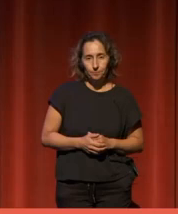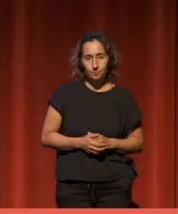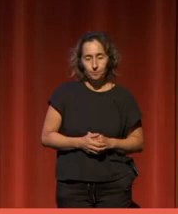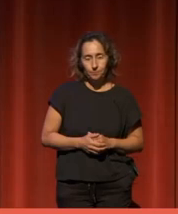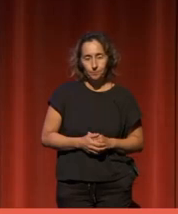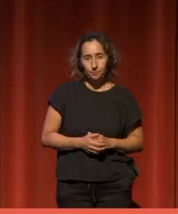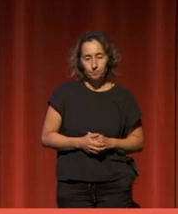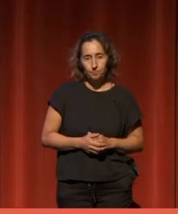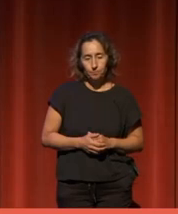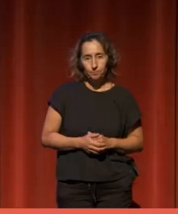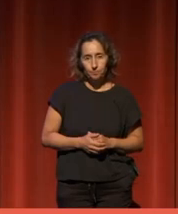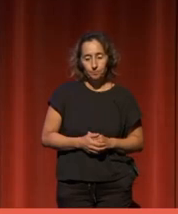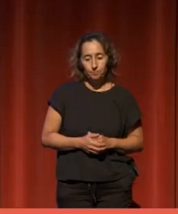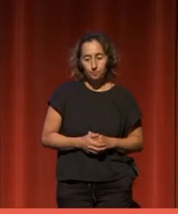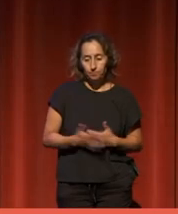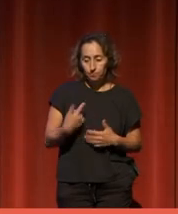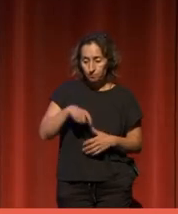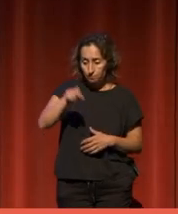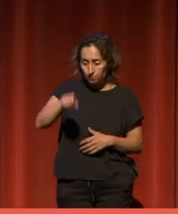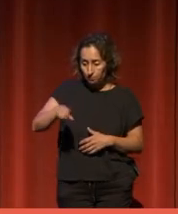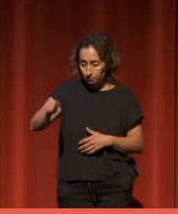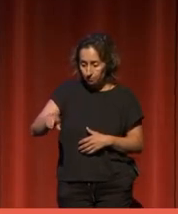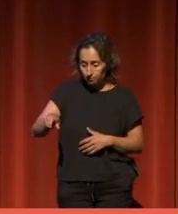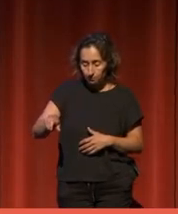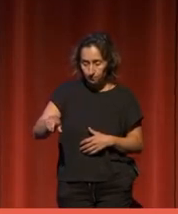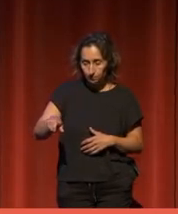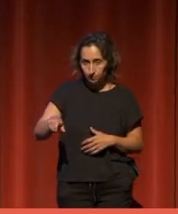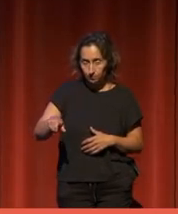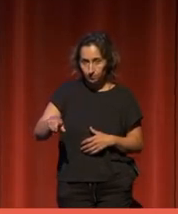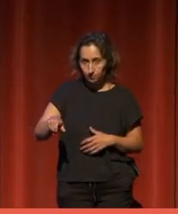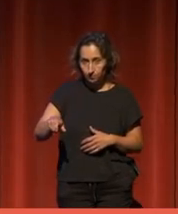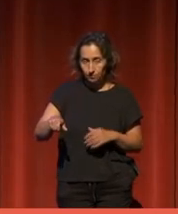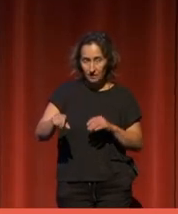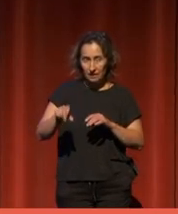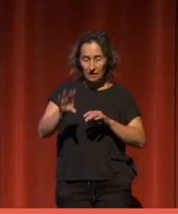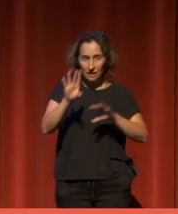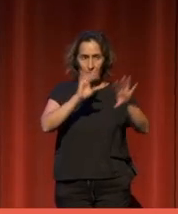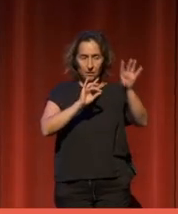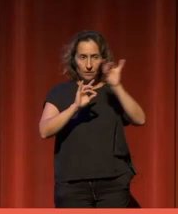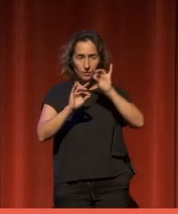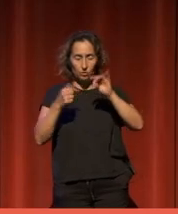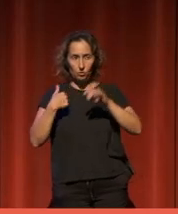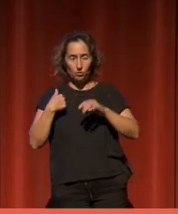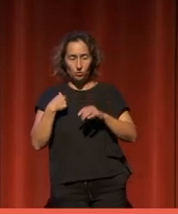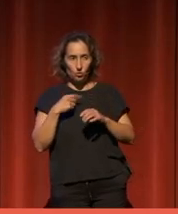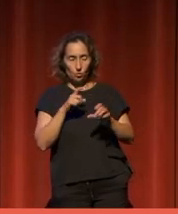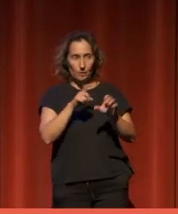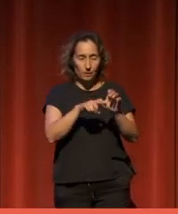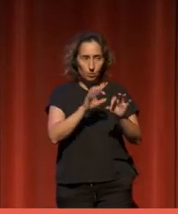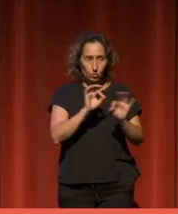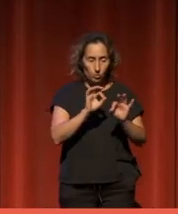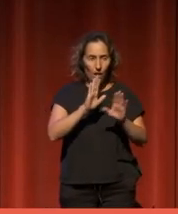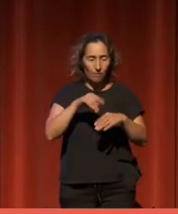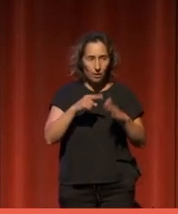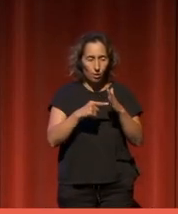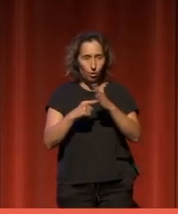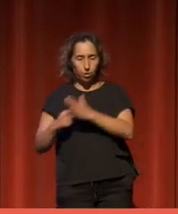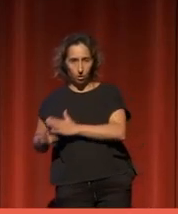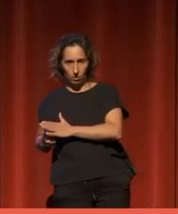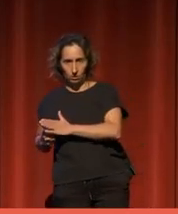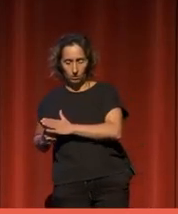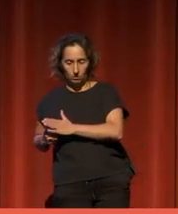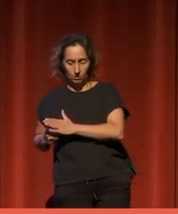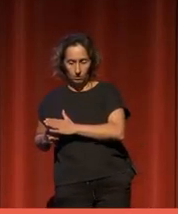las ciudadanos que no participan en la toma de decisiones entonces van a quedar marginados y van a